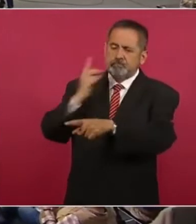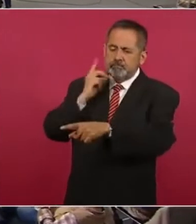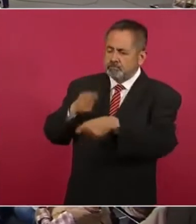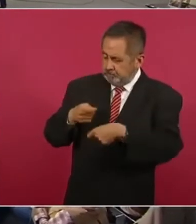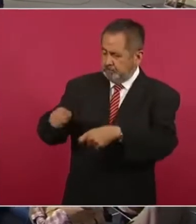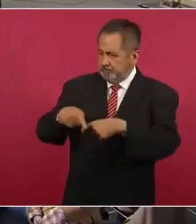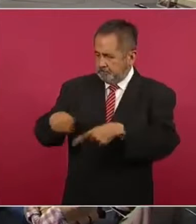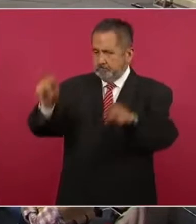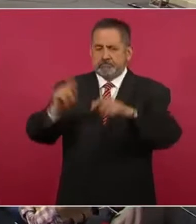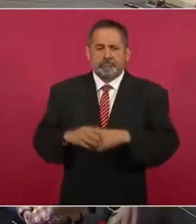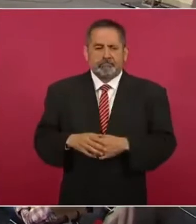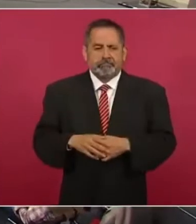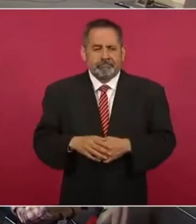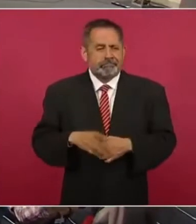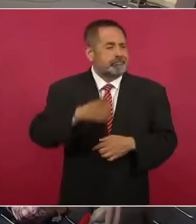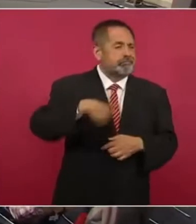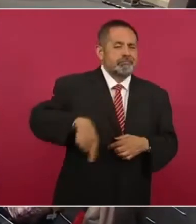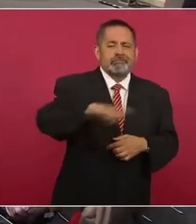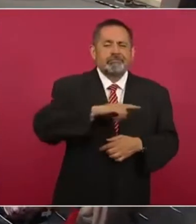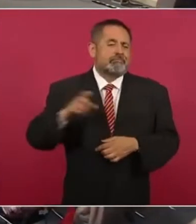los gobernadores